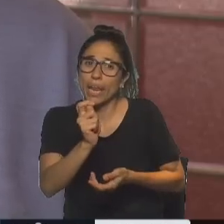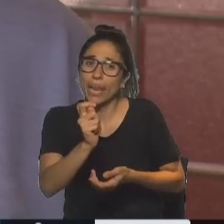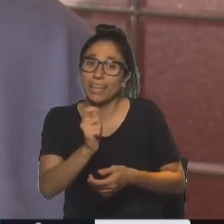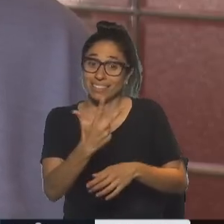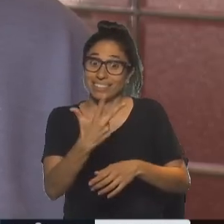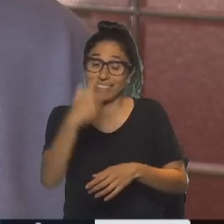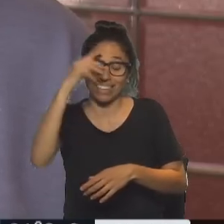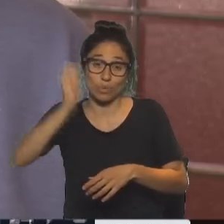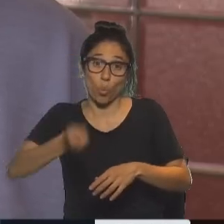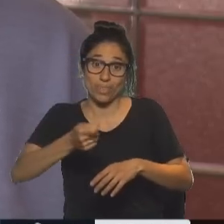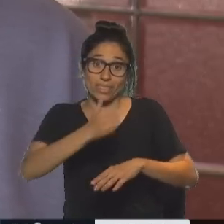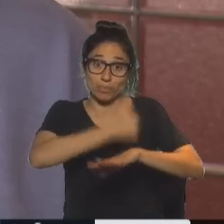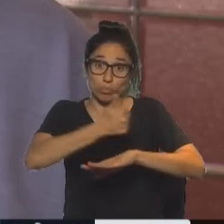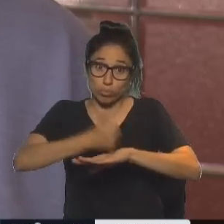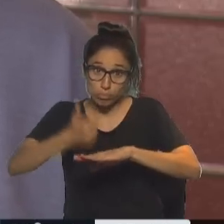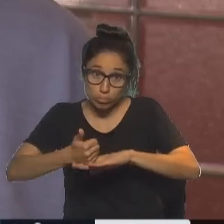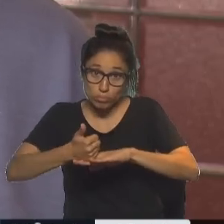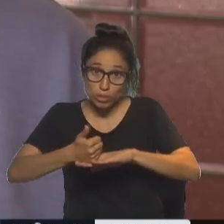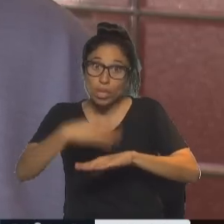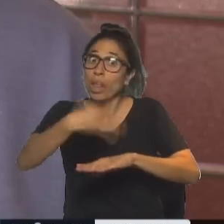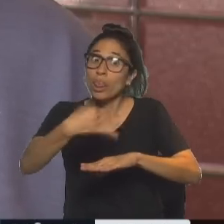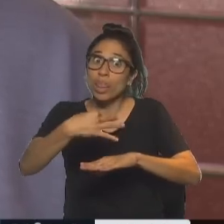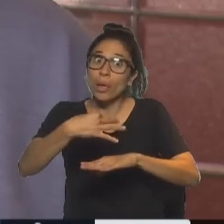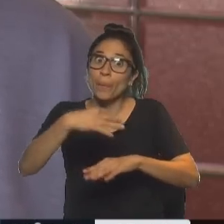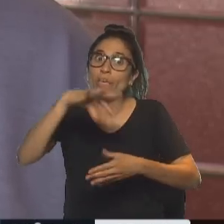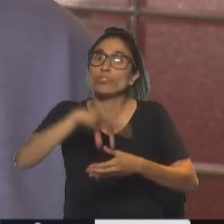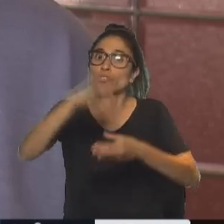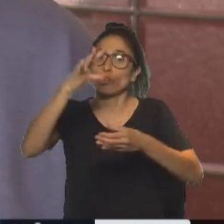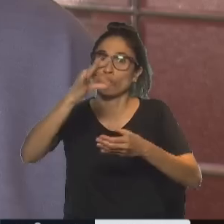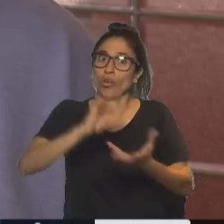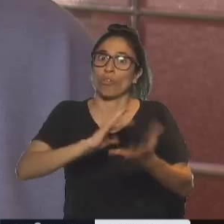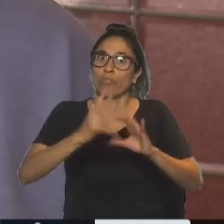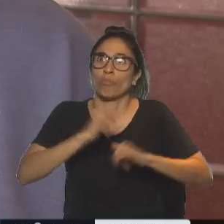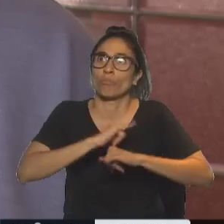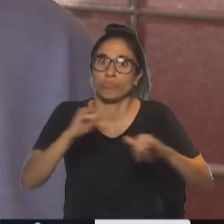conjueces que deberá sortearse de modo informático